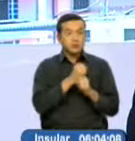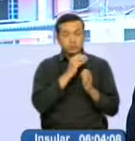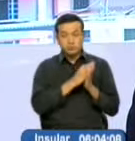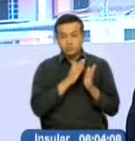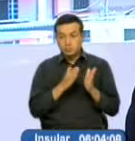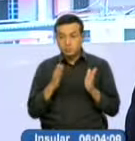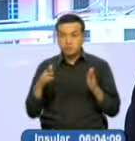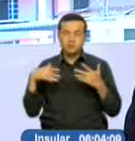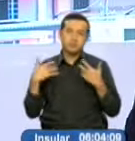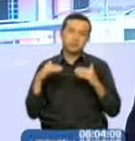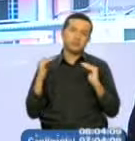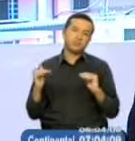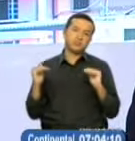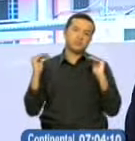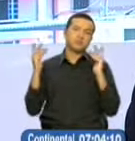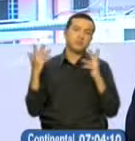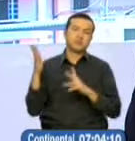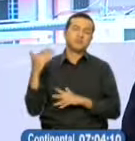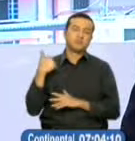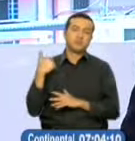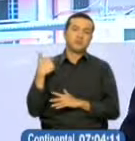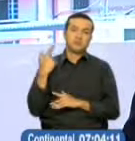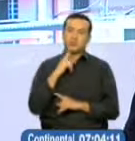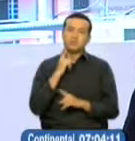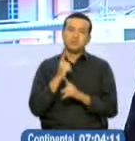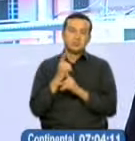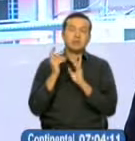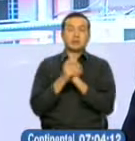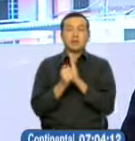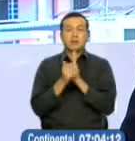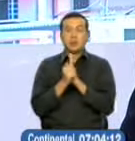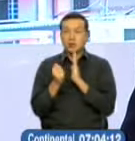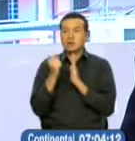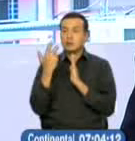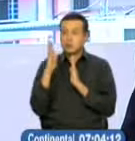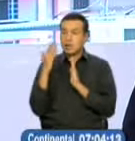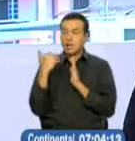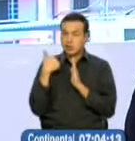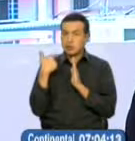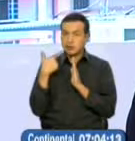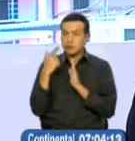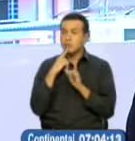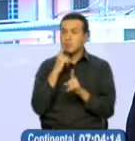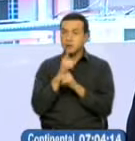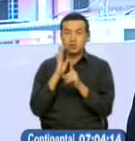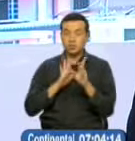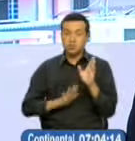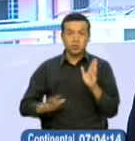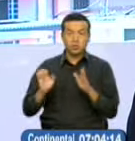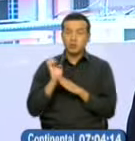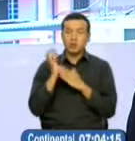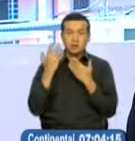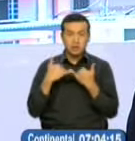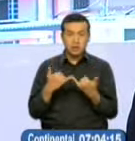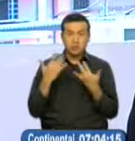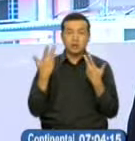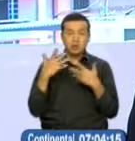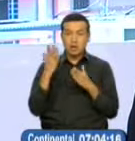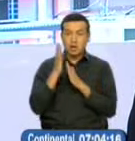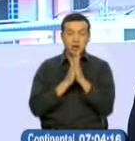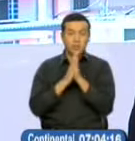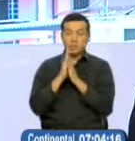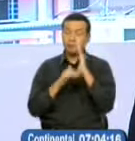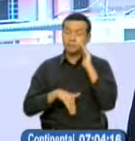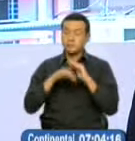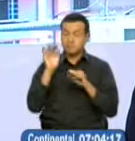enormemente. Creo que hay una infraestructura creada, creo que hay una capacidad de la sociedad, una capacidad ecuatoriana creada que hoy la tenemos que aprovechar más